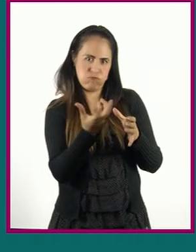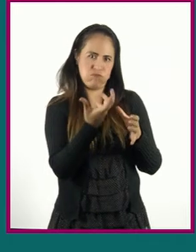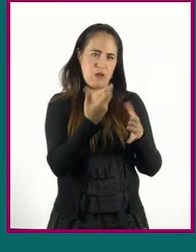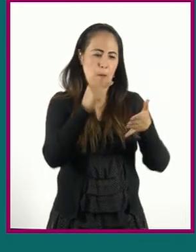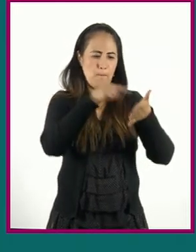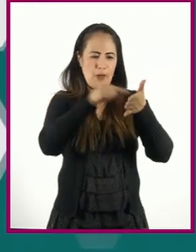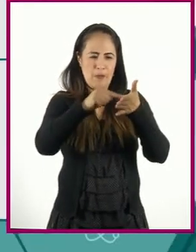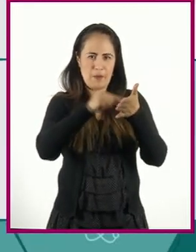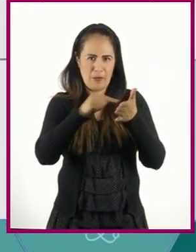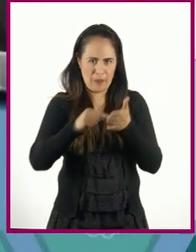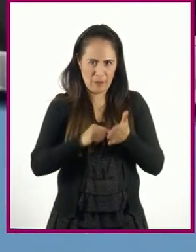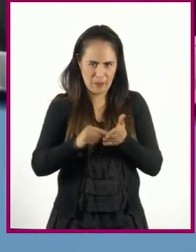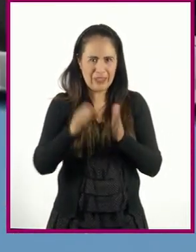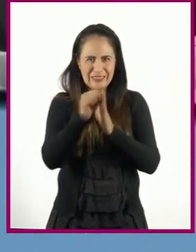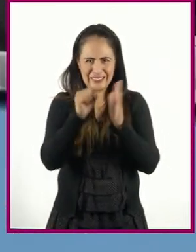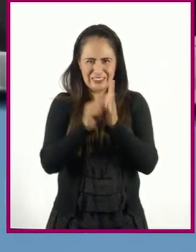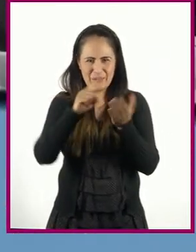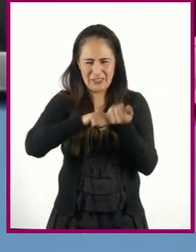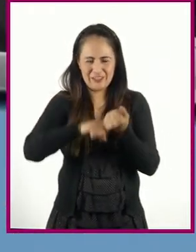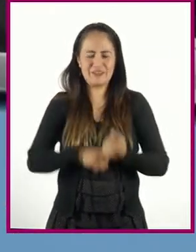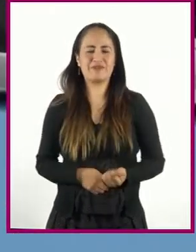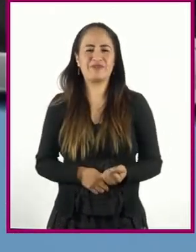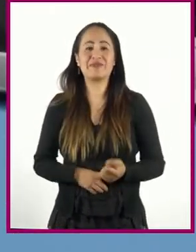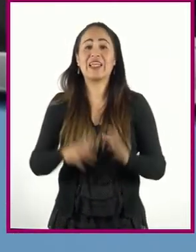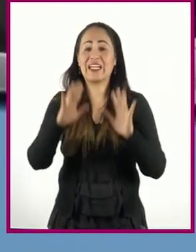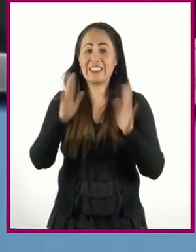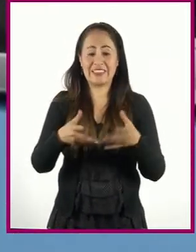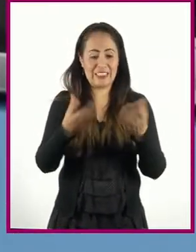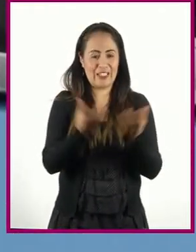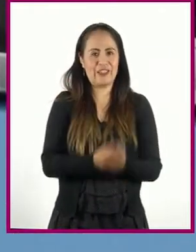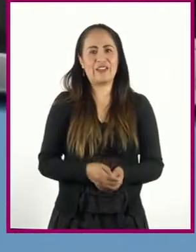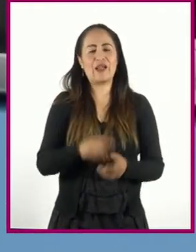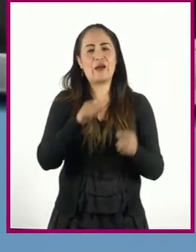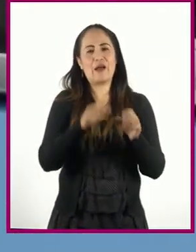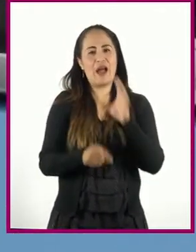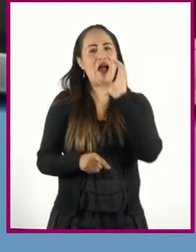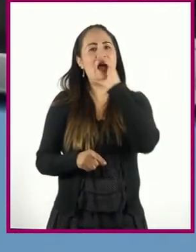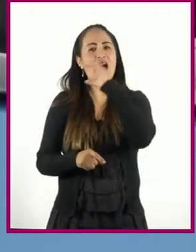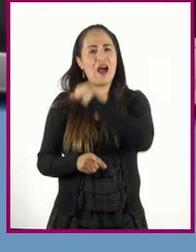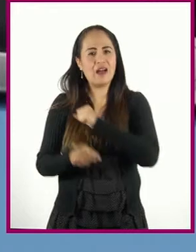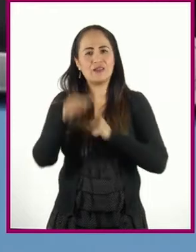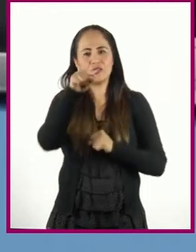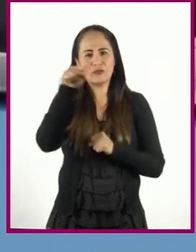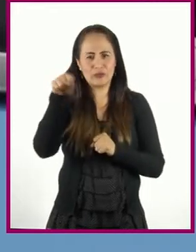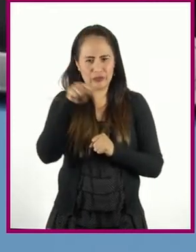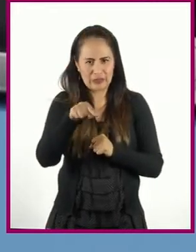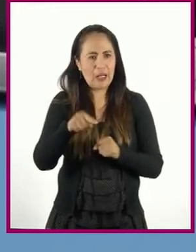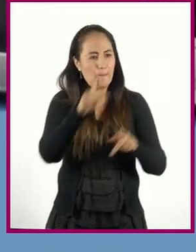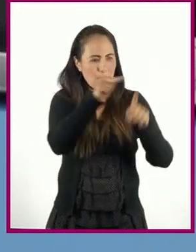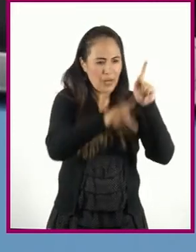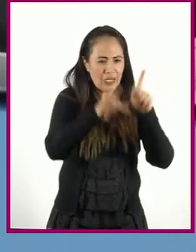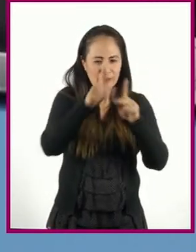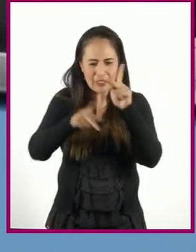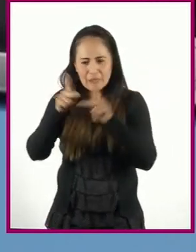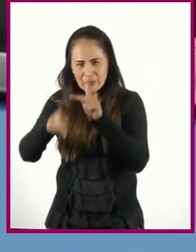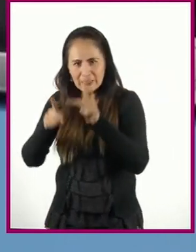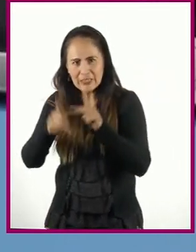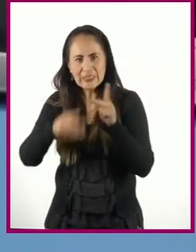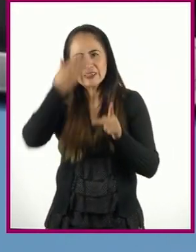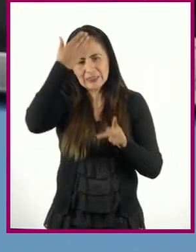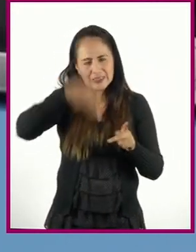estos sistemas. Ya conocemos las partes que conforman un horno de microondas y sabemos que esta